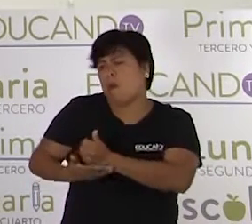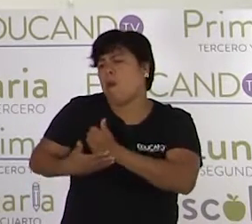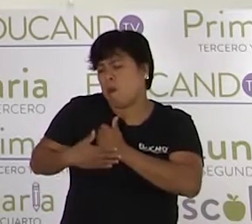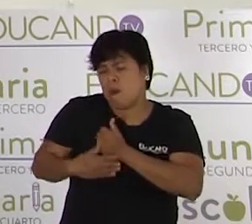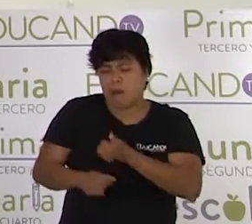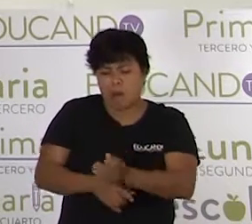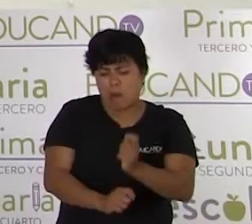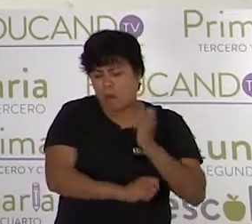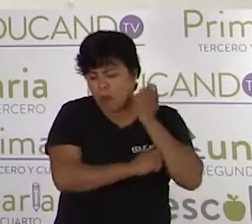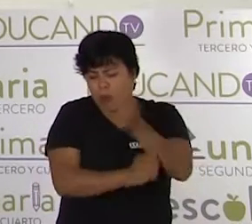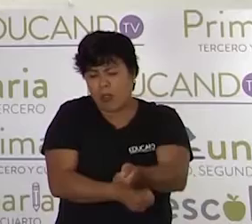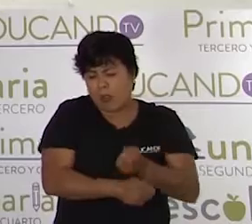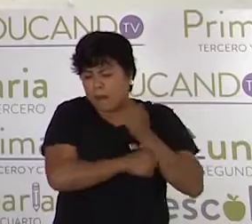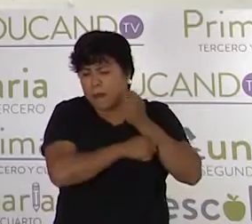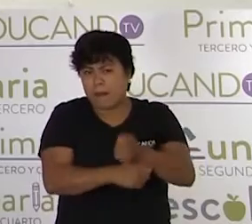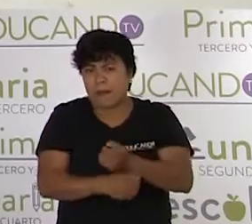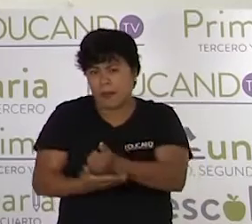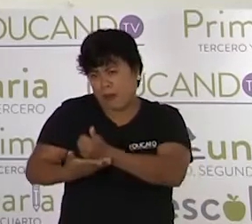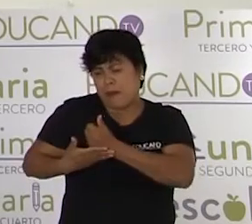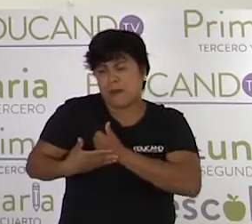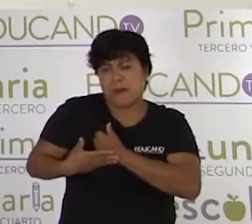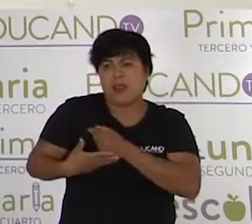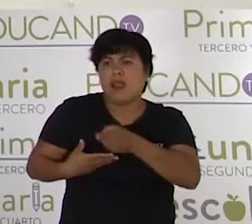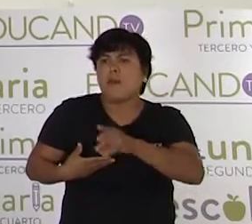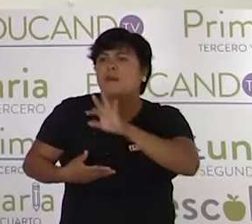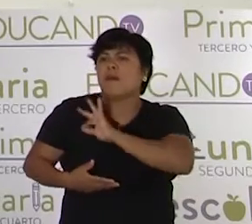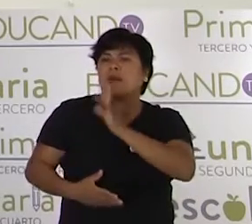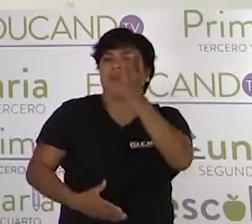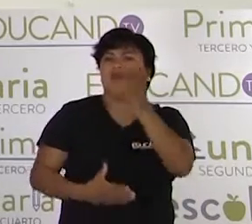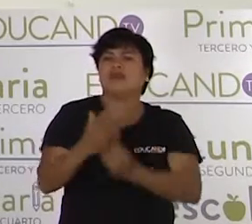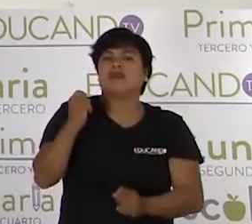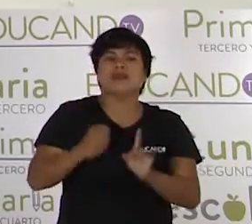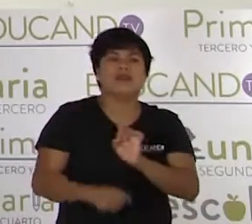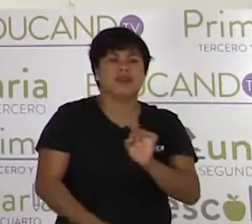a sacar la hacha y así pudo escapar.